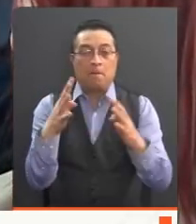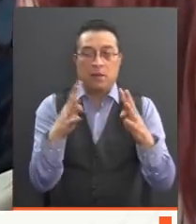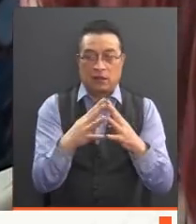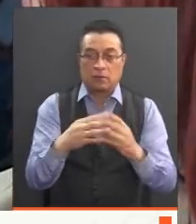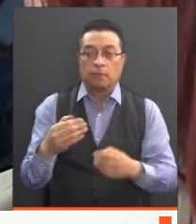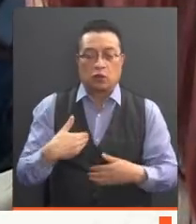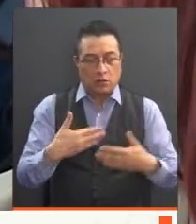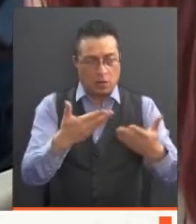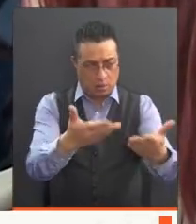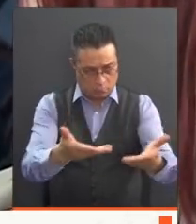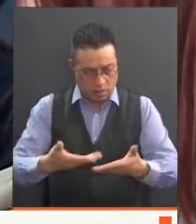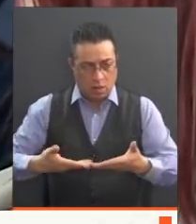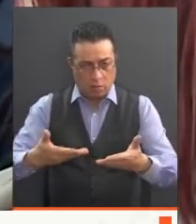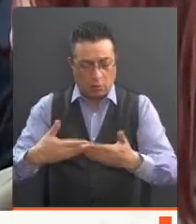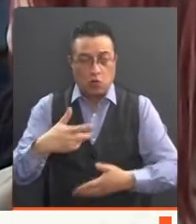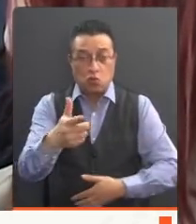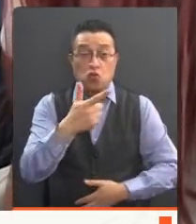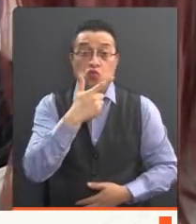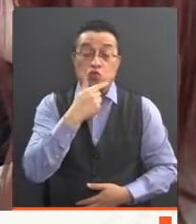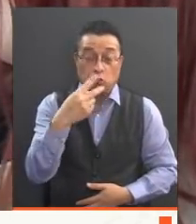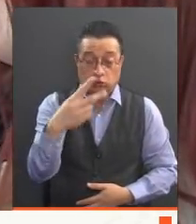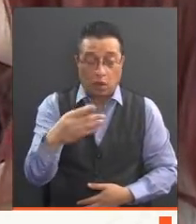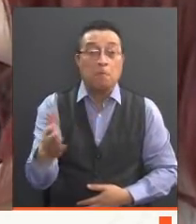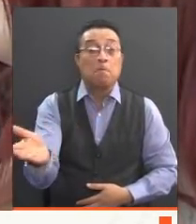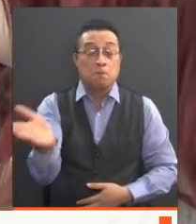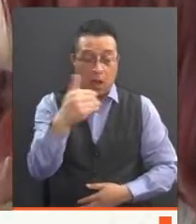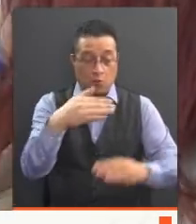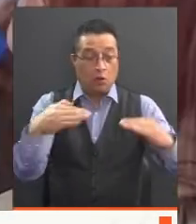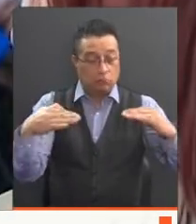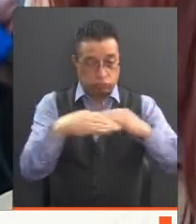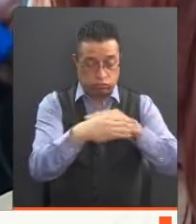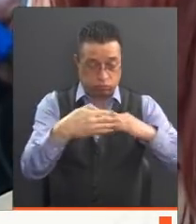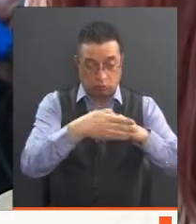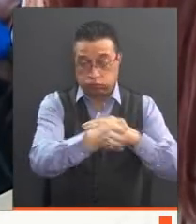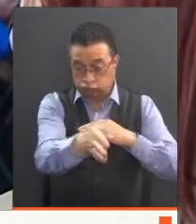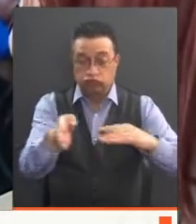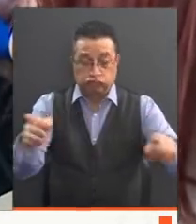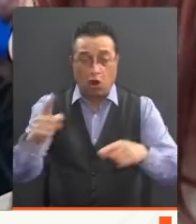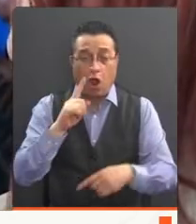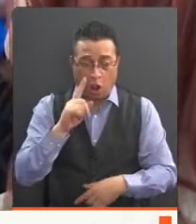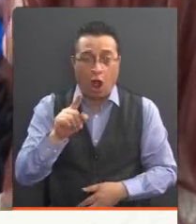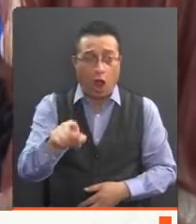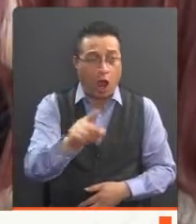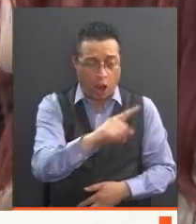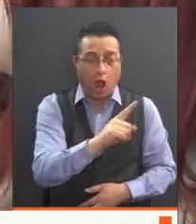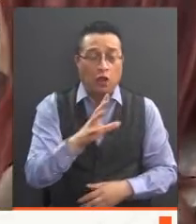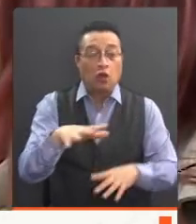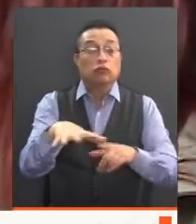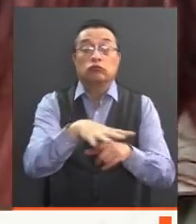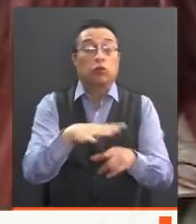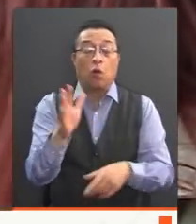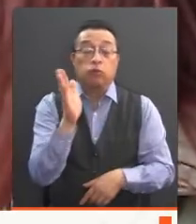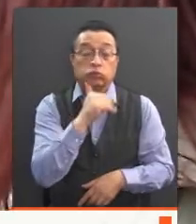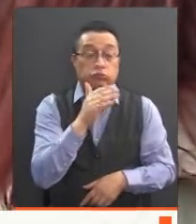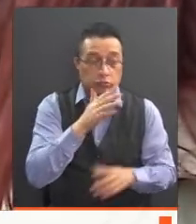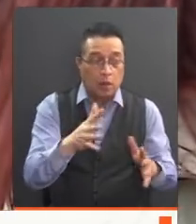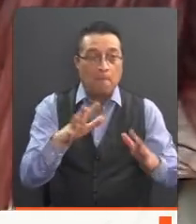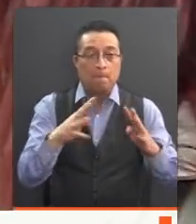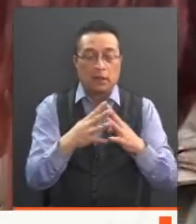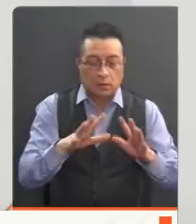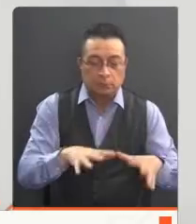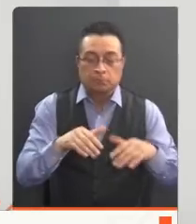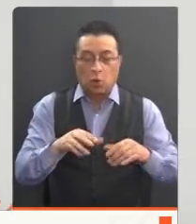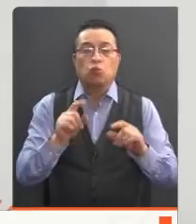invito y cuando ustedes quieran, vamos a las rutas secundarias y se van a encontrar con militares. Muchas situaciones no ocurren por la presencia militar que se encuentra en esos